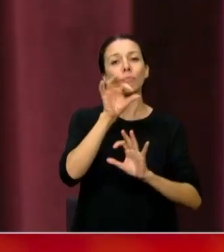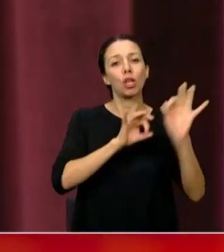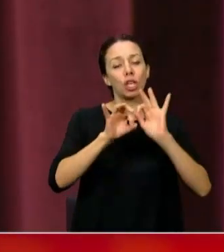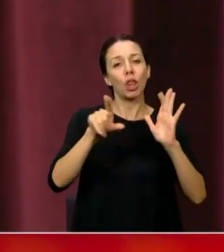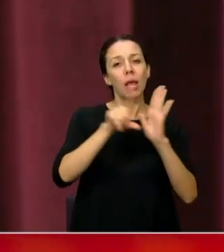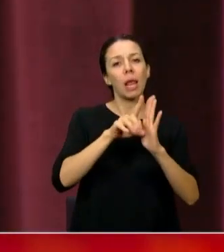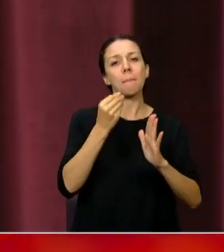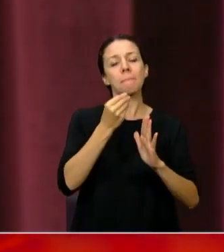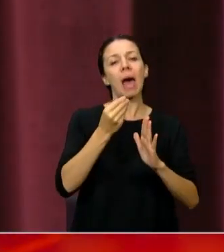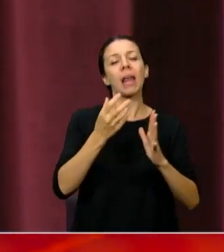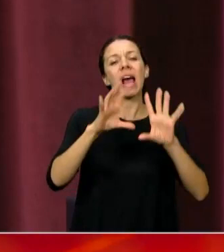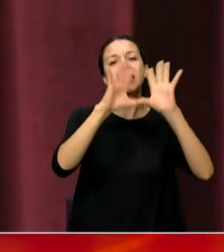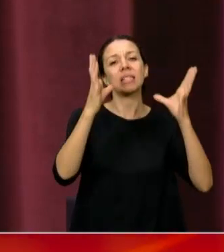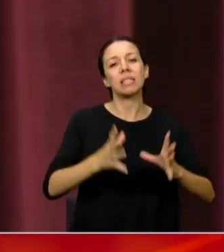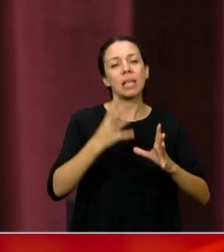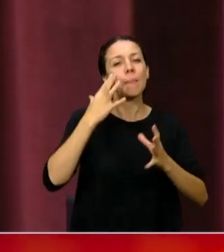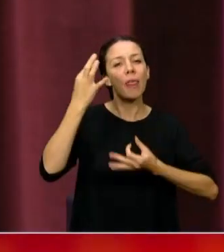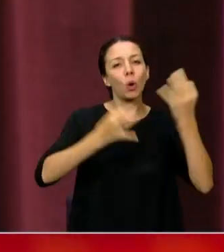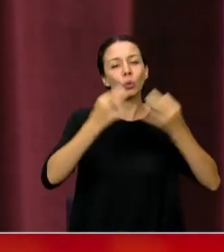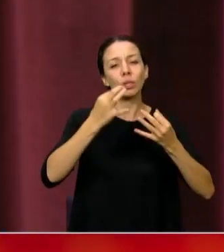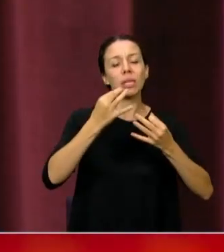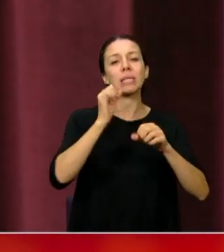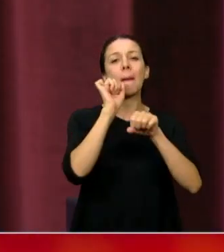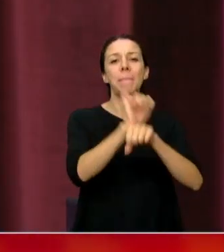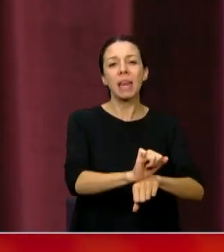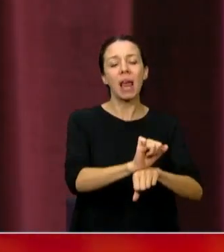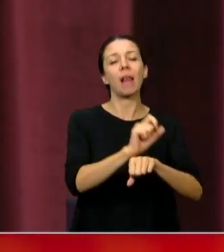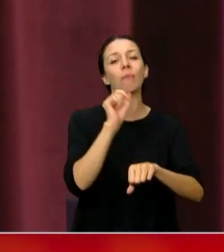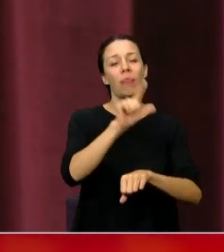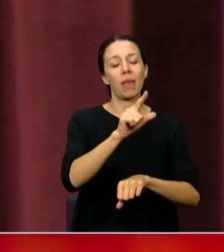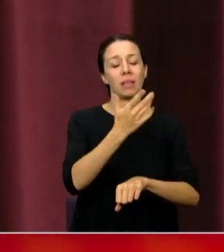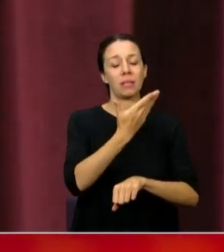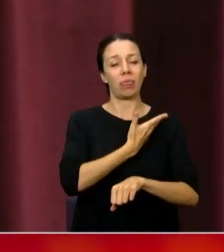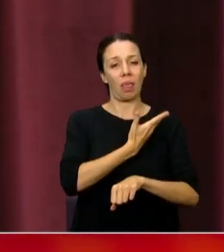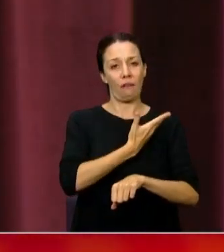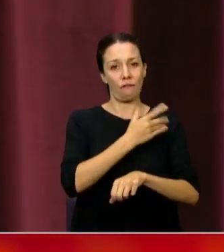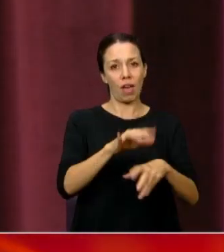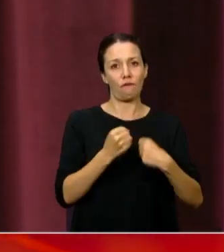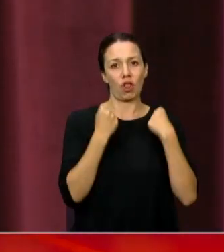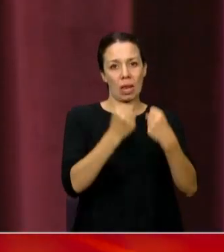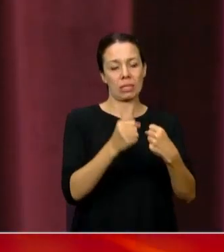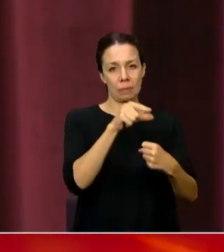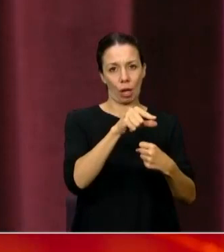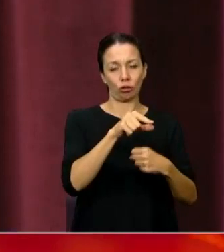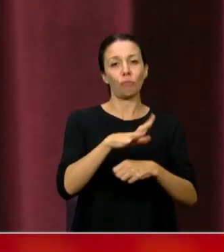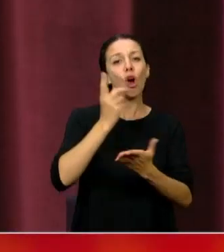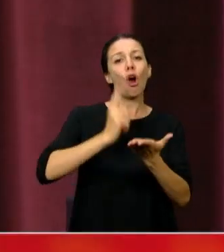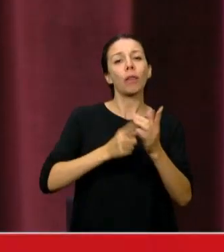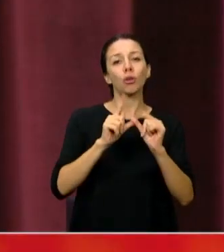el fortalecimiento del sistema de justicia penal federal de la provincia de Santa Fe. Orden del día